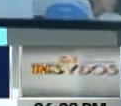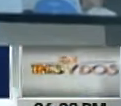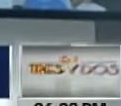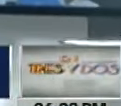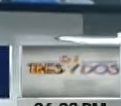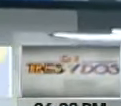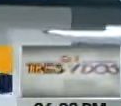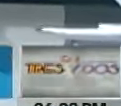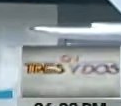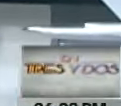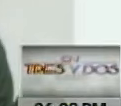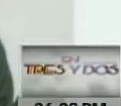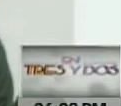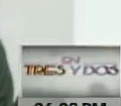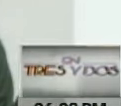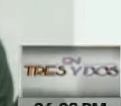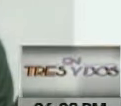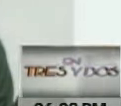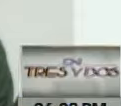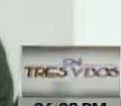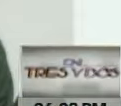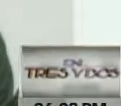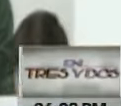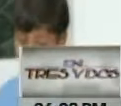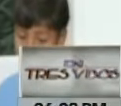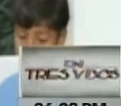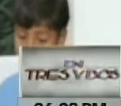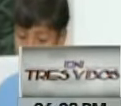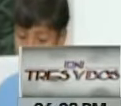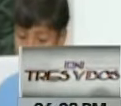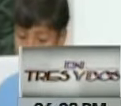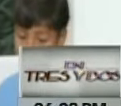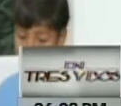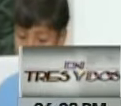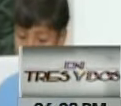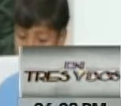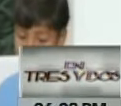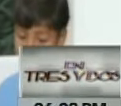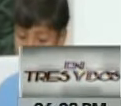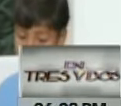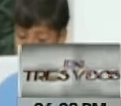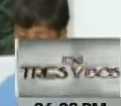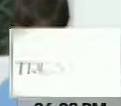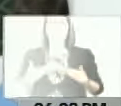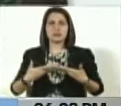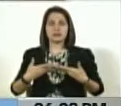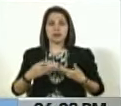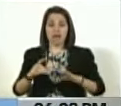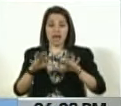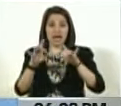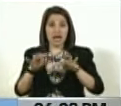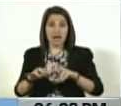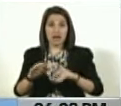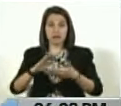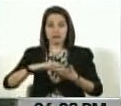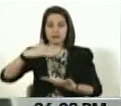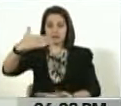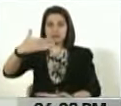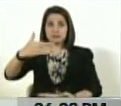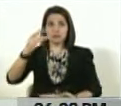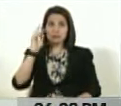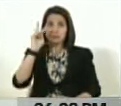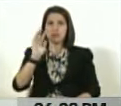siguiente. Disfrutar de educación gratuita de calidad y con beneficios con la Canaima. Aquí también tenemos, pueden subir por